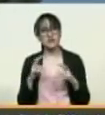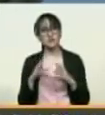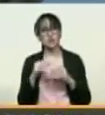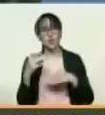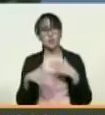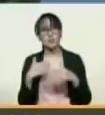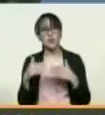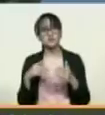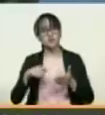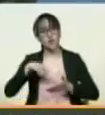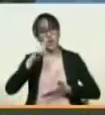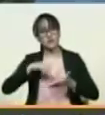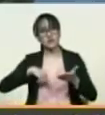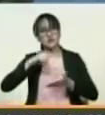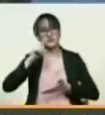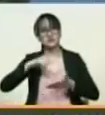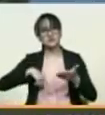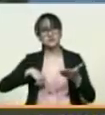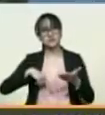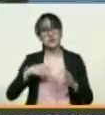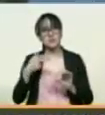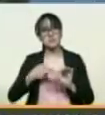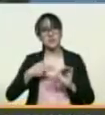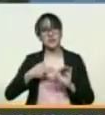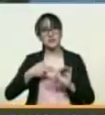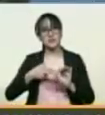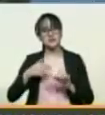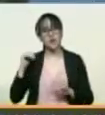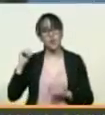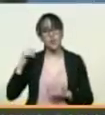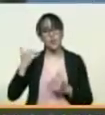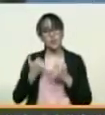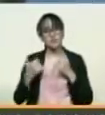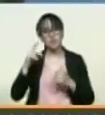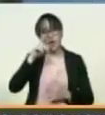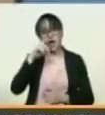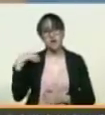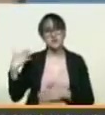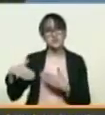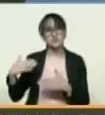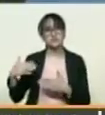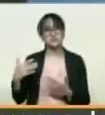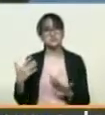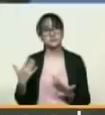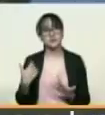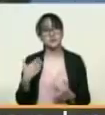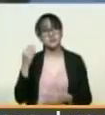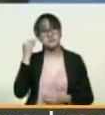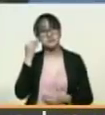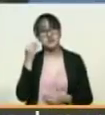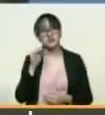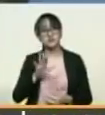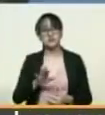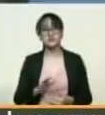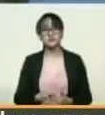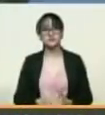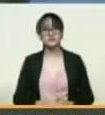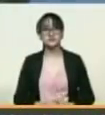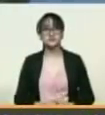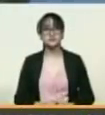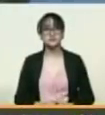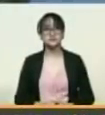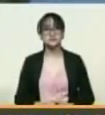procesos y contrataciones que ha hecho PDVSA en los últimos años, y uno infiere que puede ser ese. But do you think it's